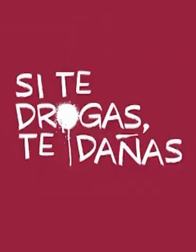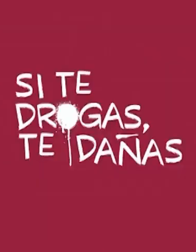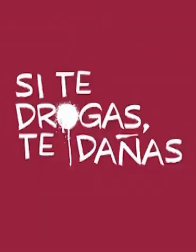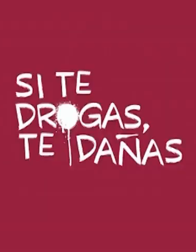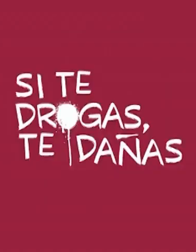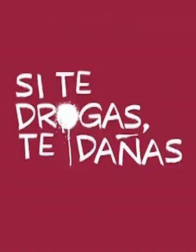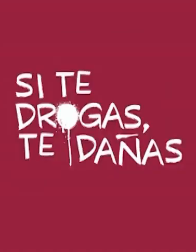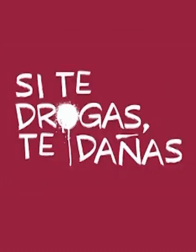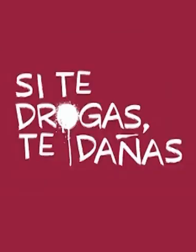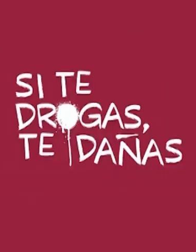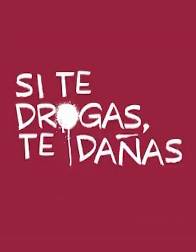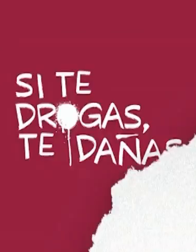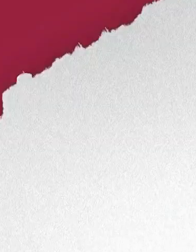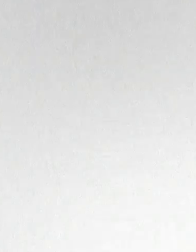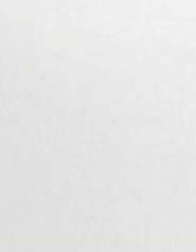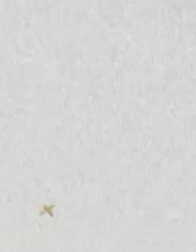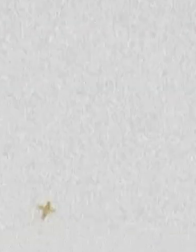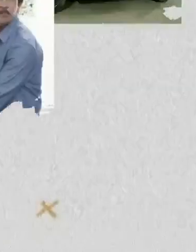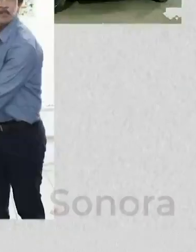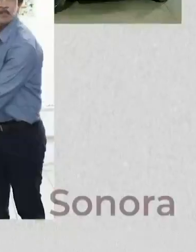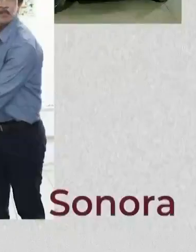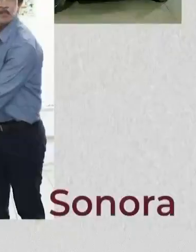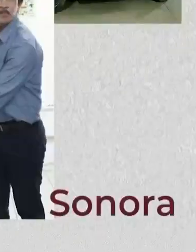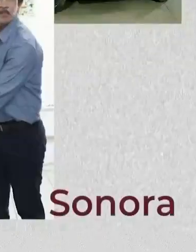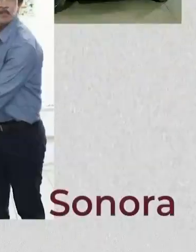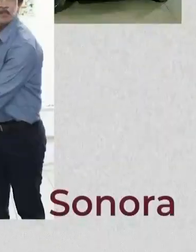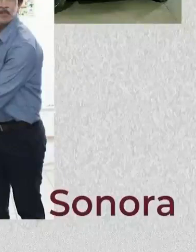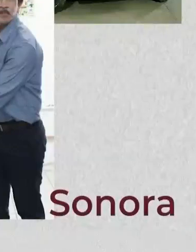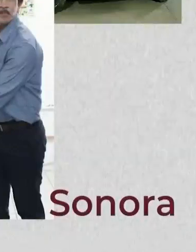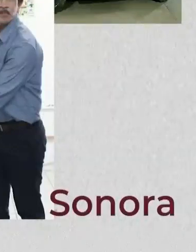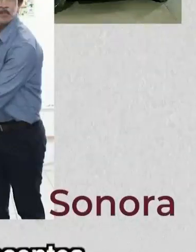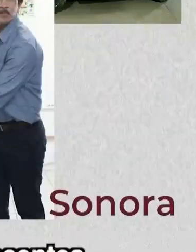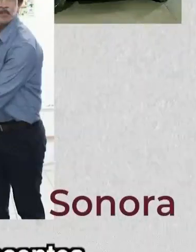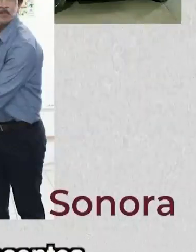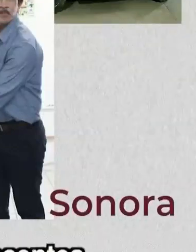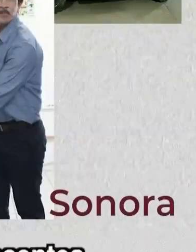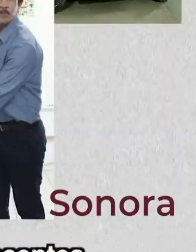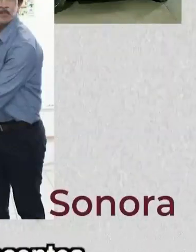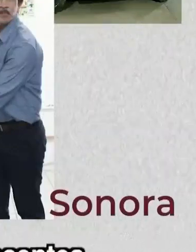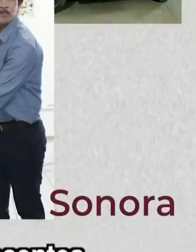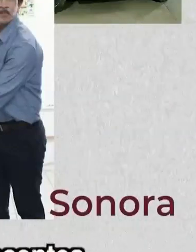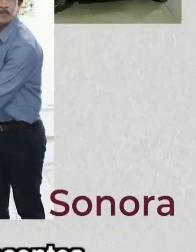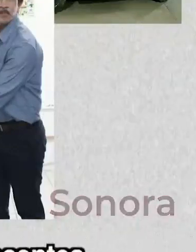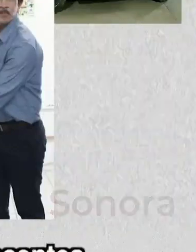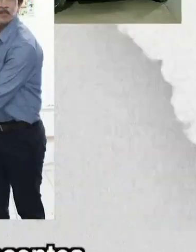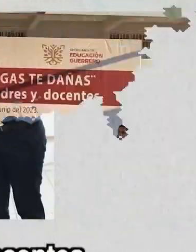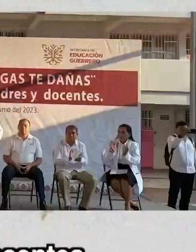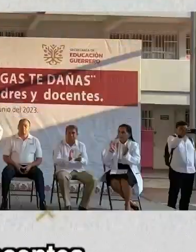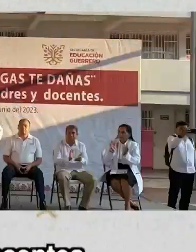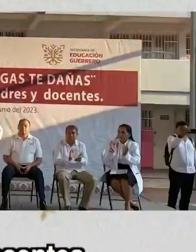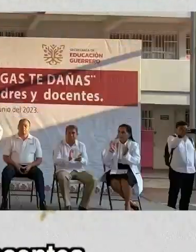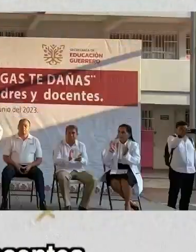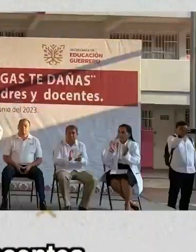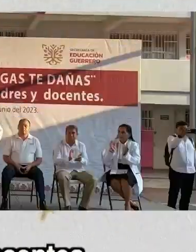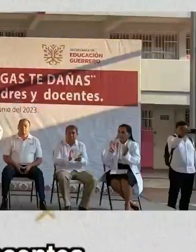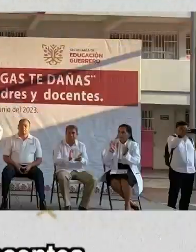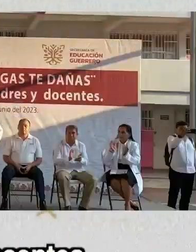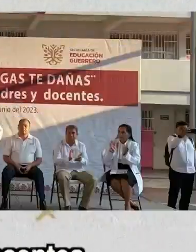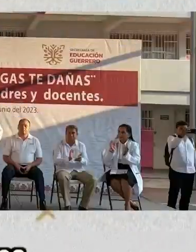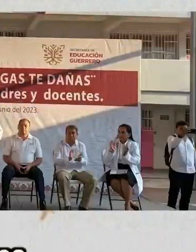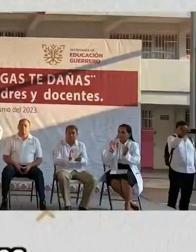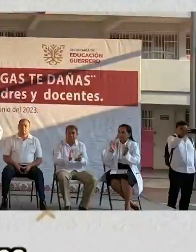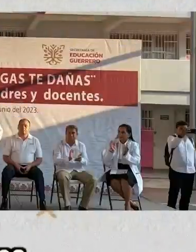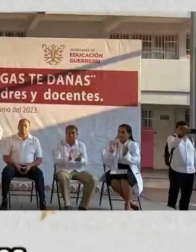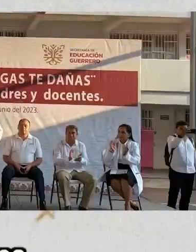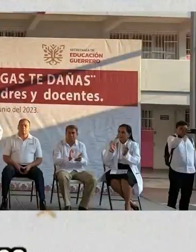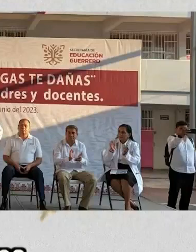Si te drogas, te dañas. Desde el 17 de abril del 2023, se han entregado 1.260.000 guías para